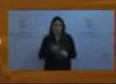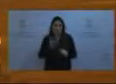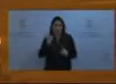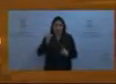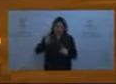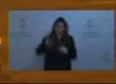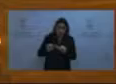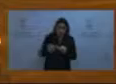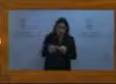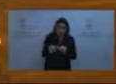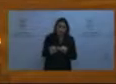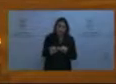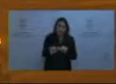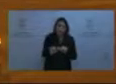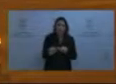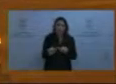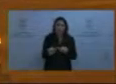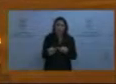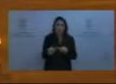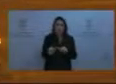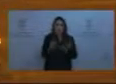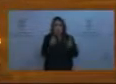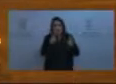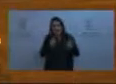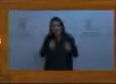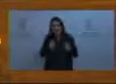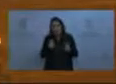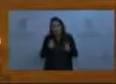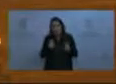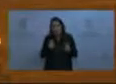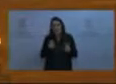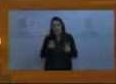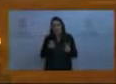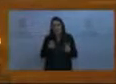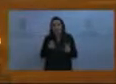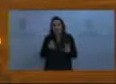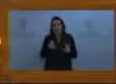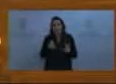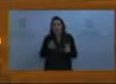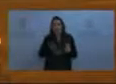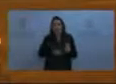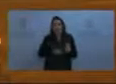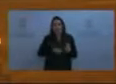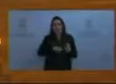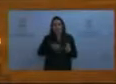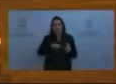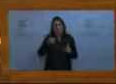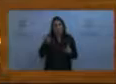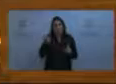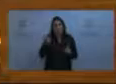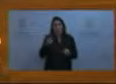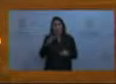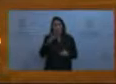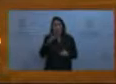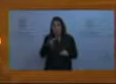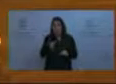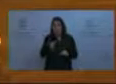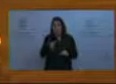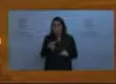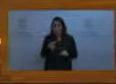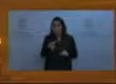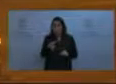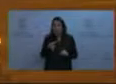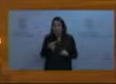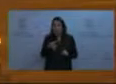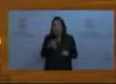entonces el asunto ha ido a más, en el sentido de que ya no solamente